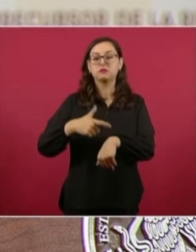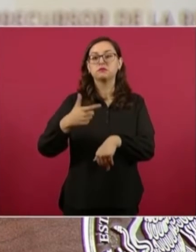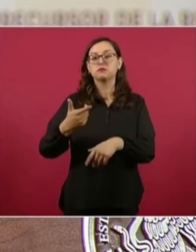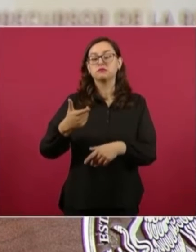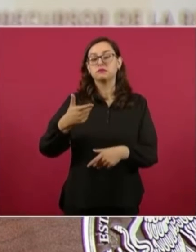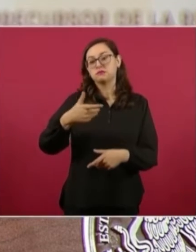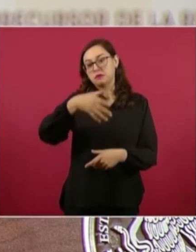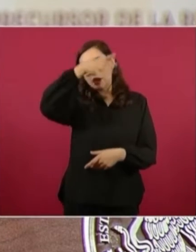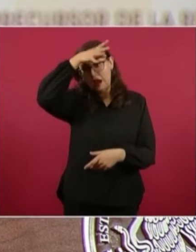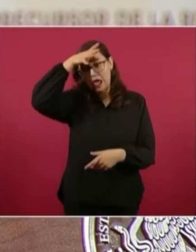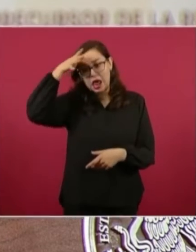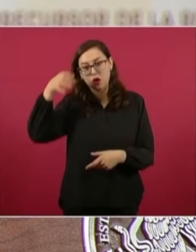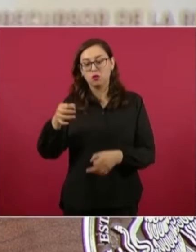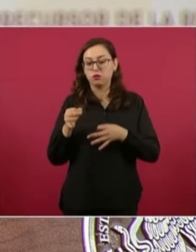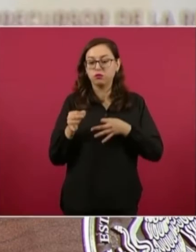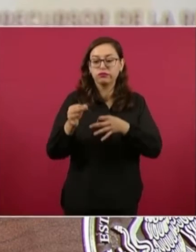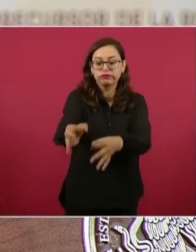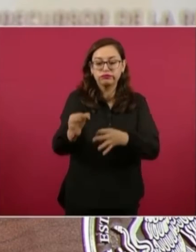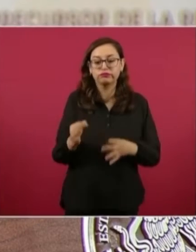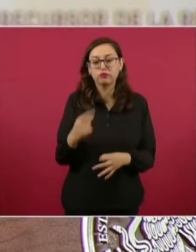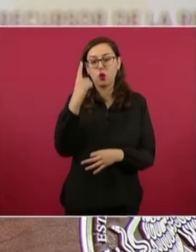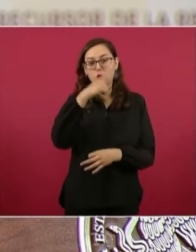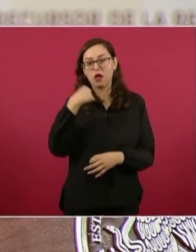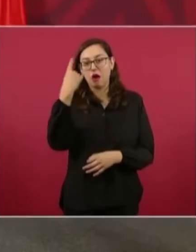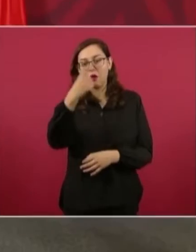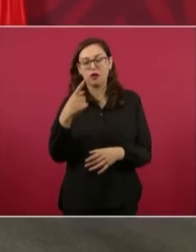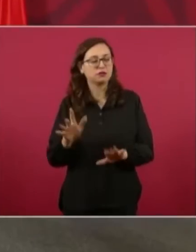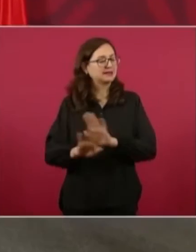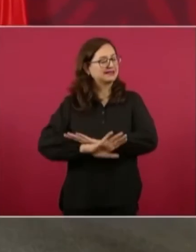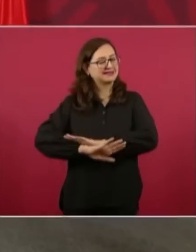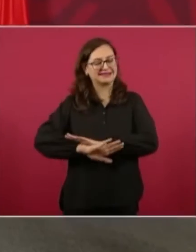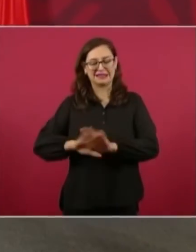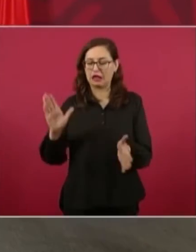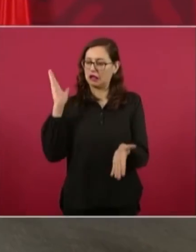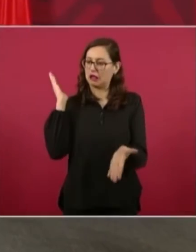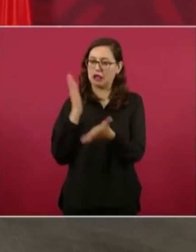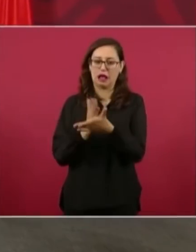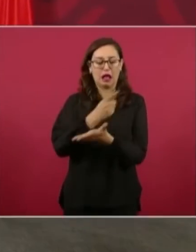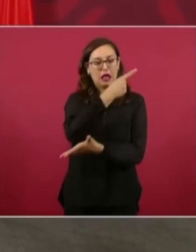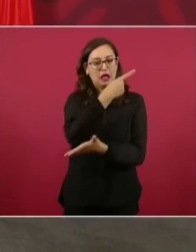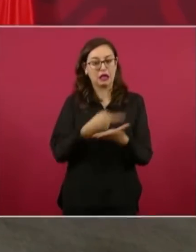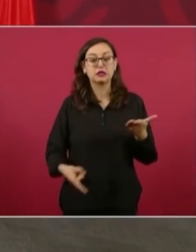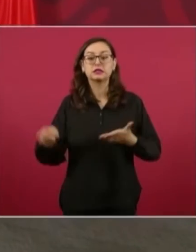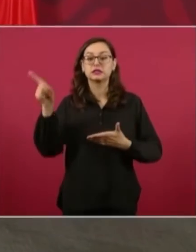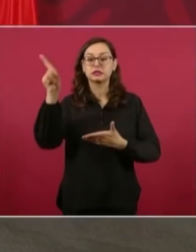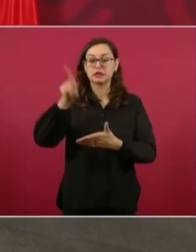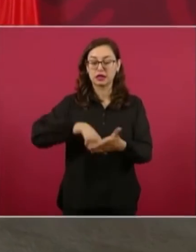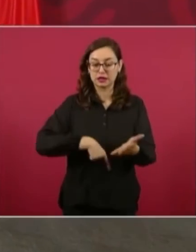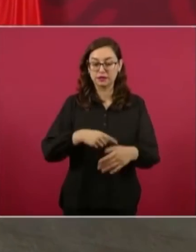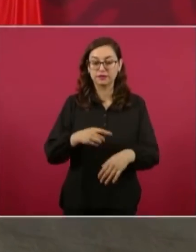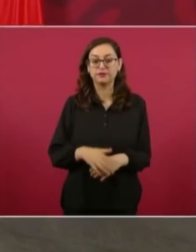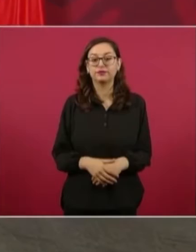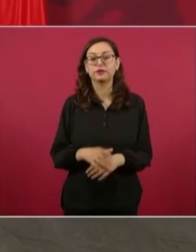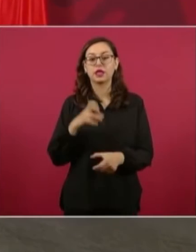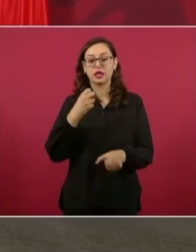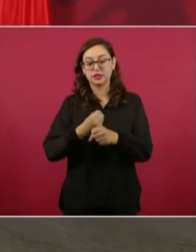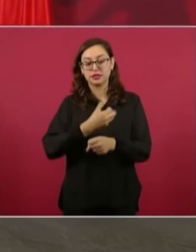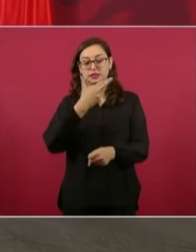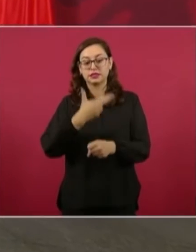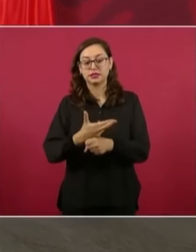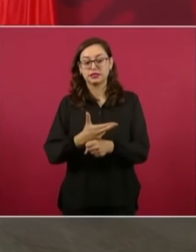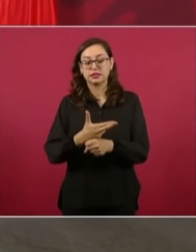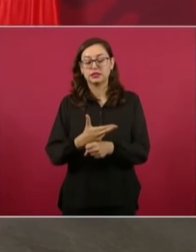En a intervenir la secretaria de Energía,